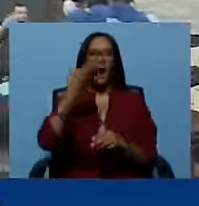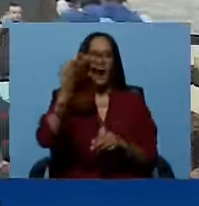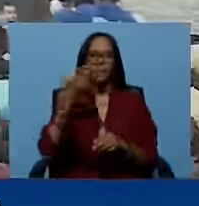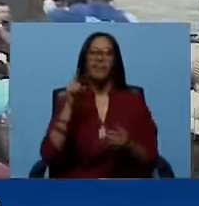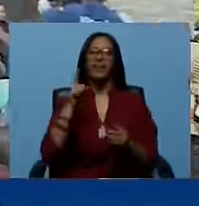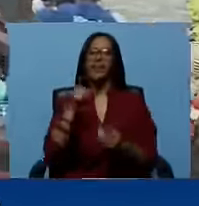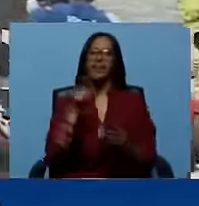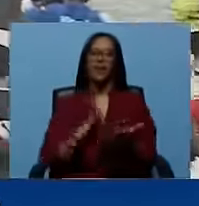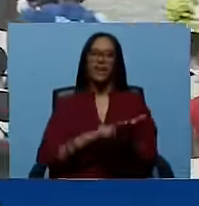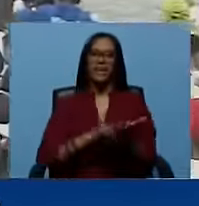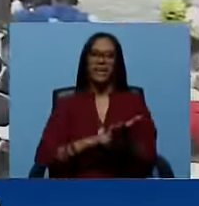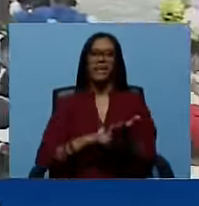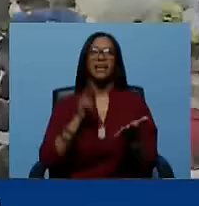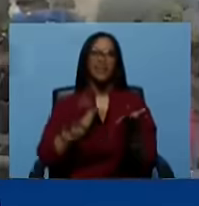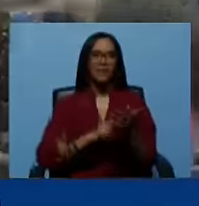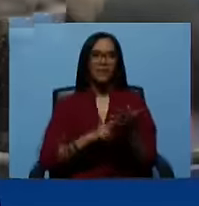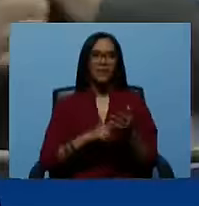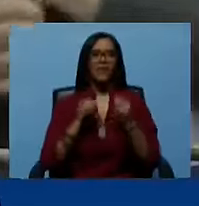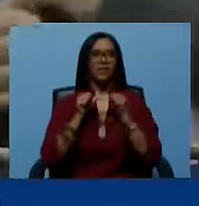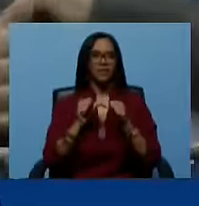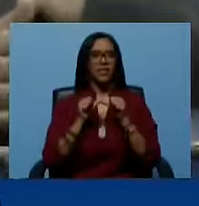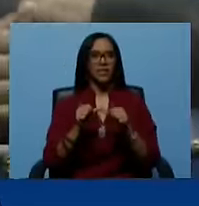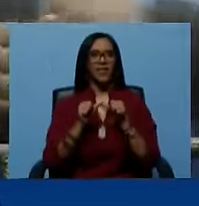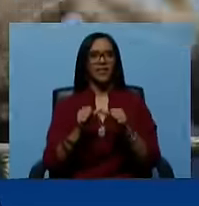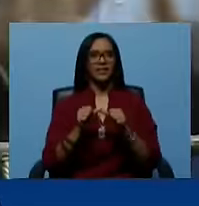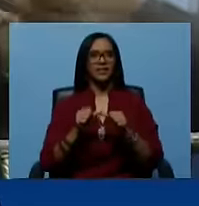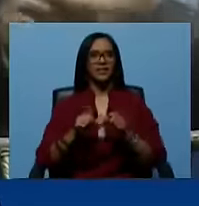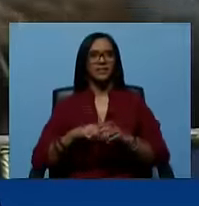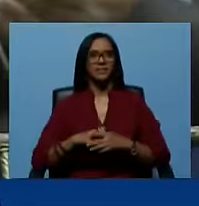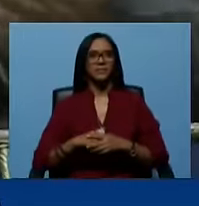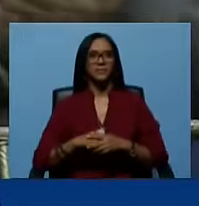verdad. Y la verdad prevalecerá.